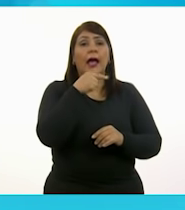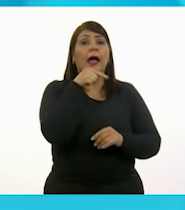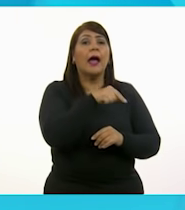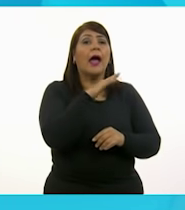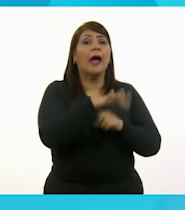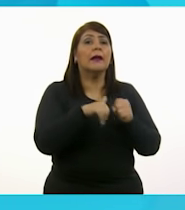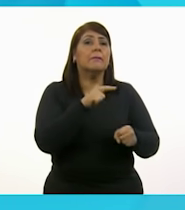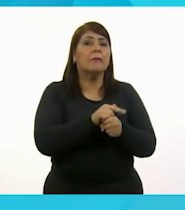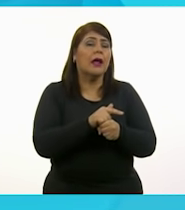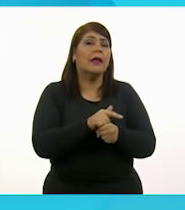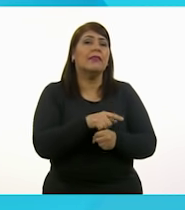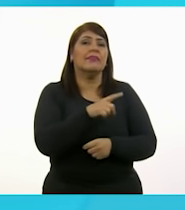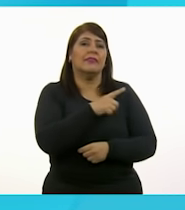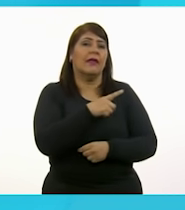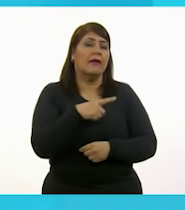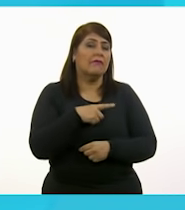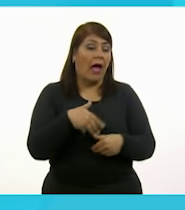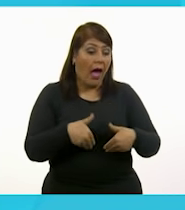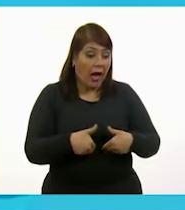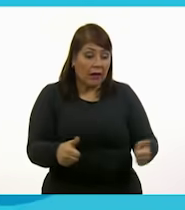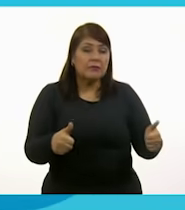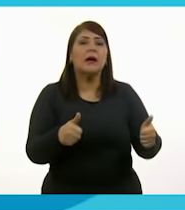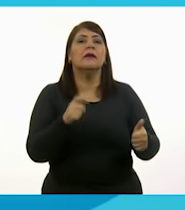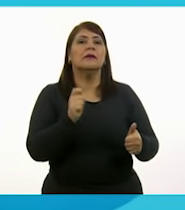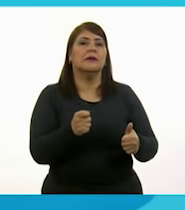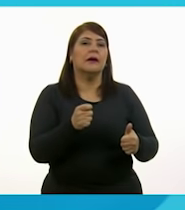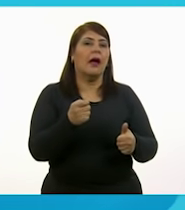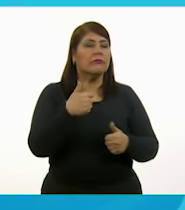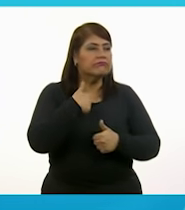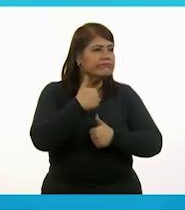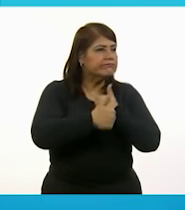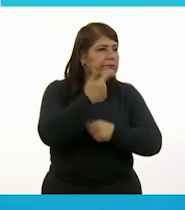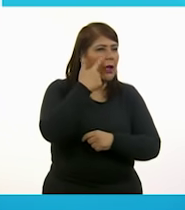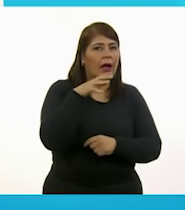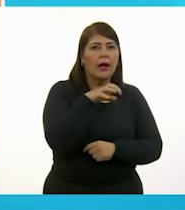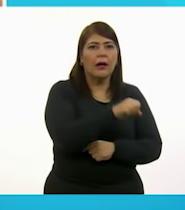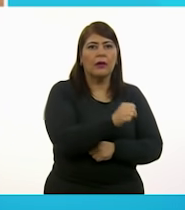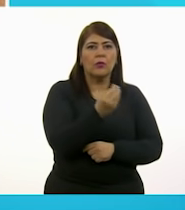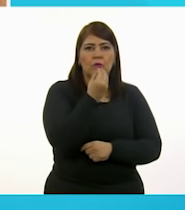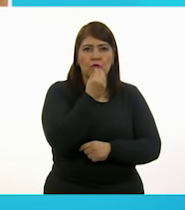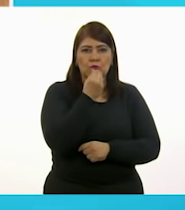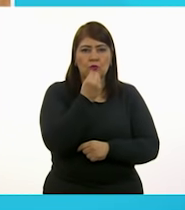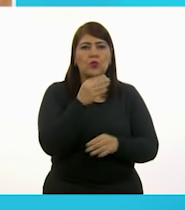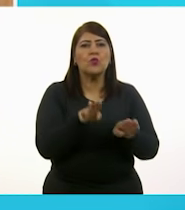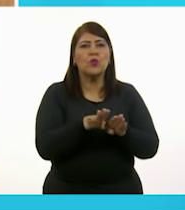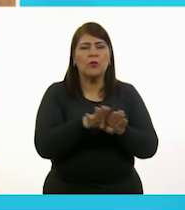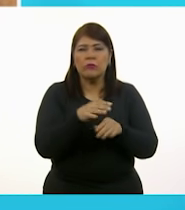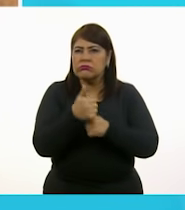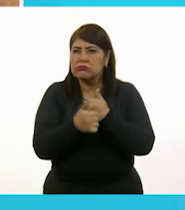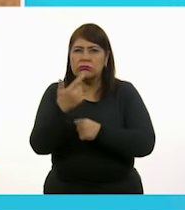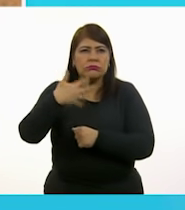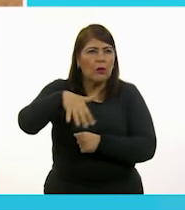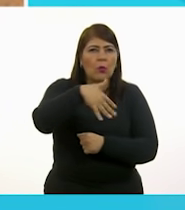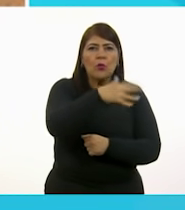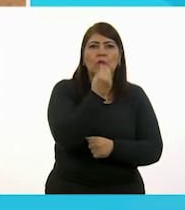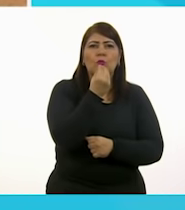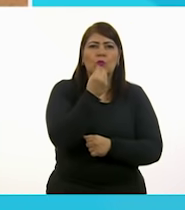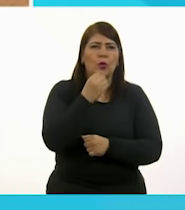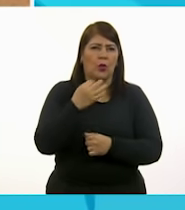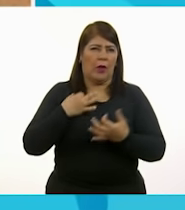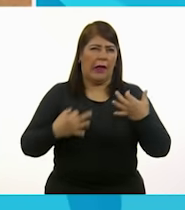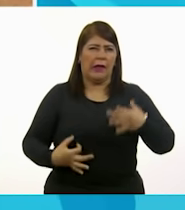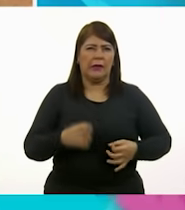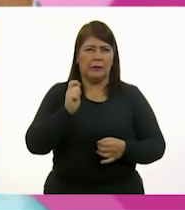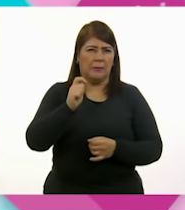animales tienen hambre y necesitan conseguir alimento ¿Cómo consigue el alimento el leopardo, Pepe?